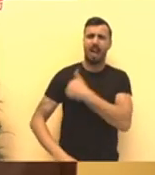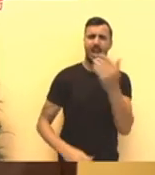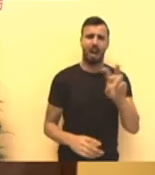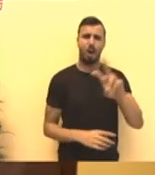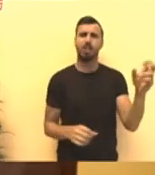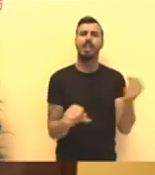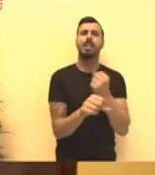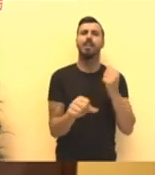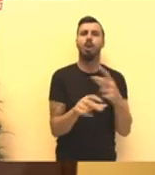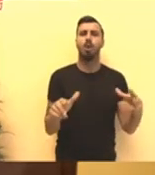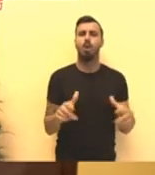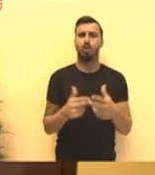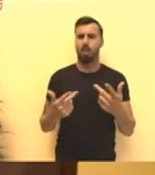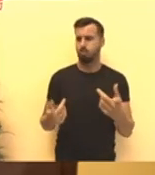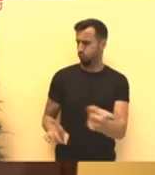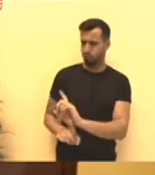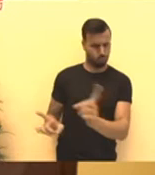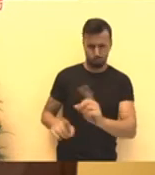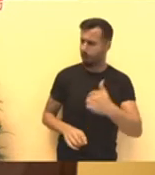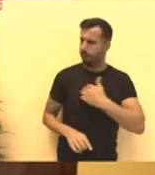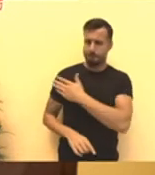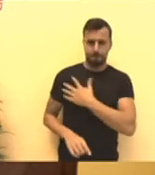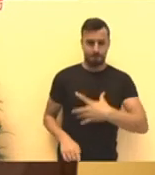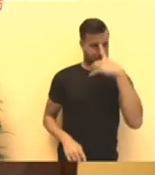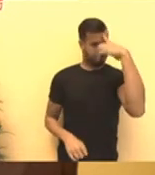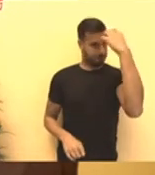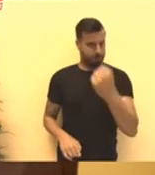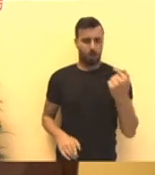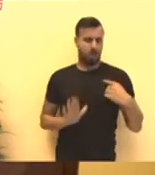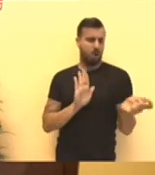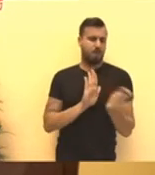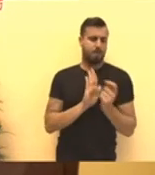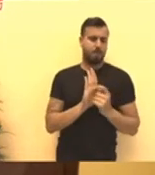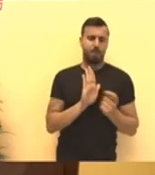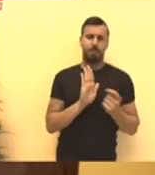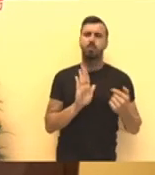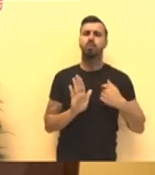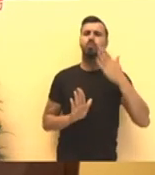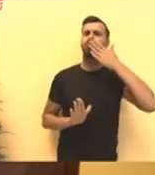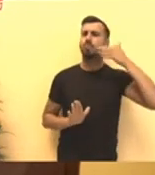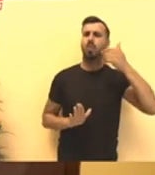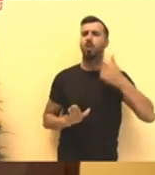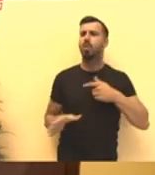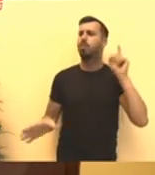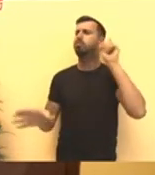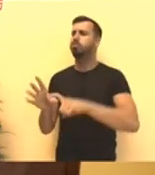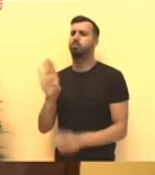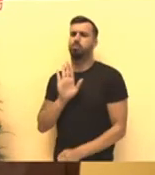mejor. Yo le dije que de eso nada, que yo había llegado a ir por méritos propios y que no me iba. Y